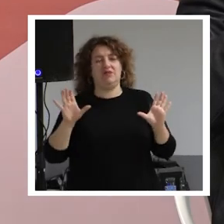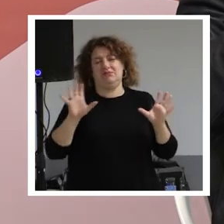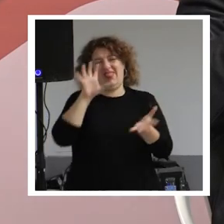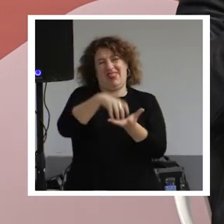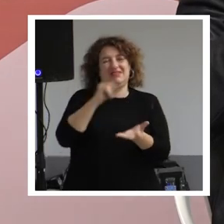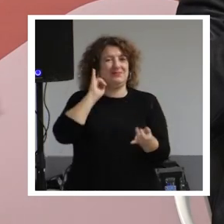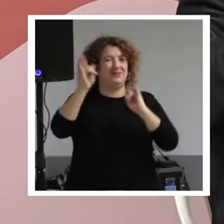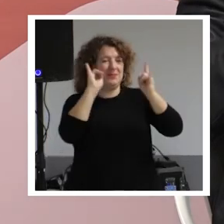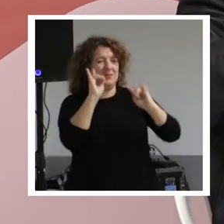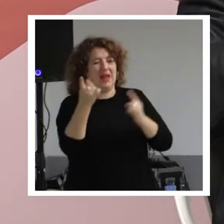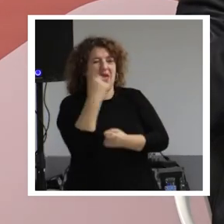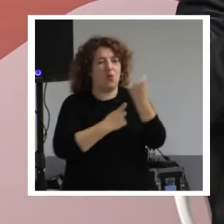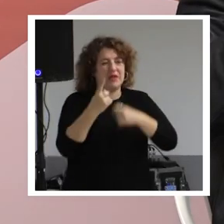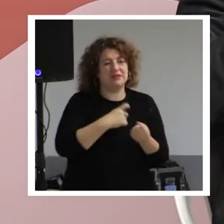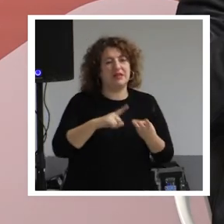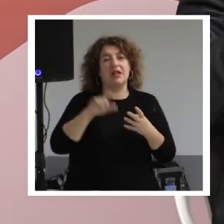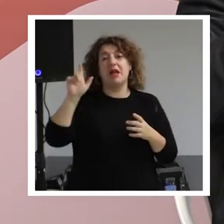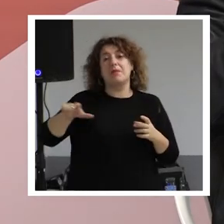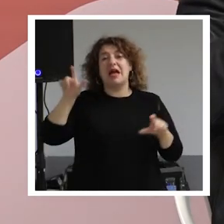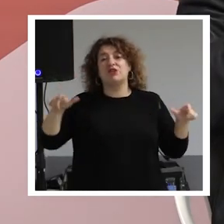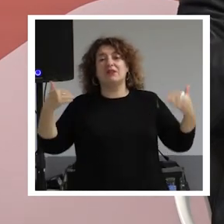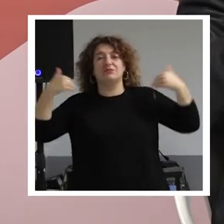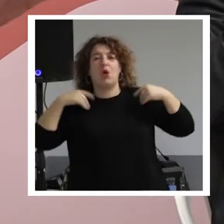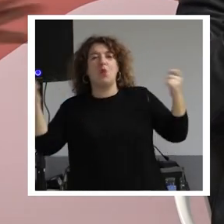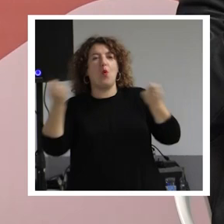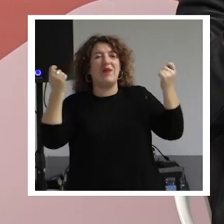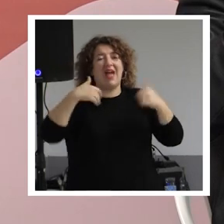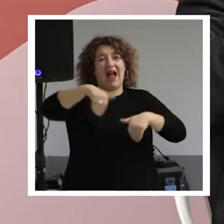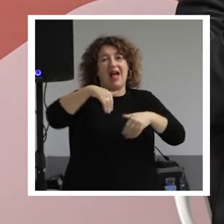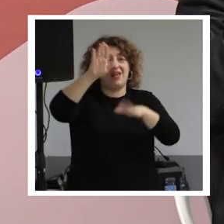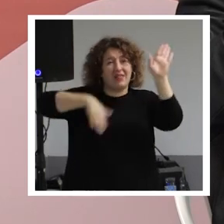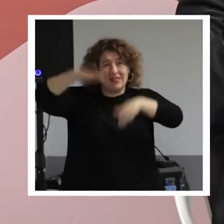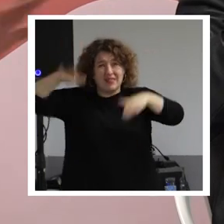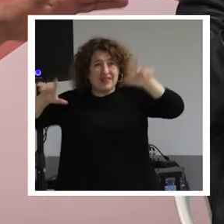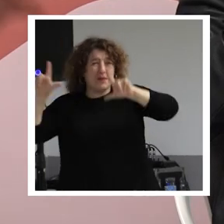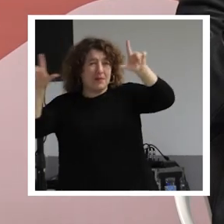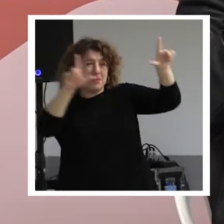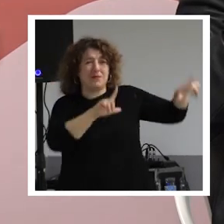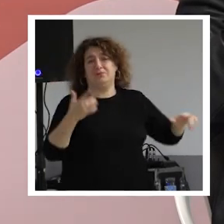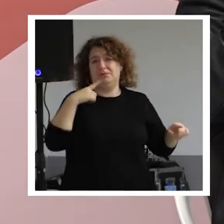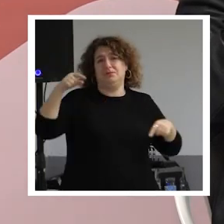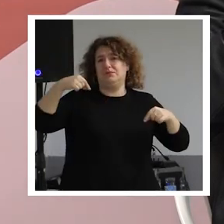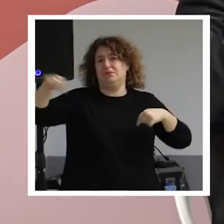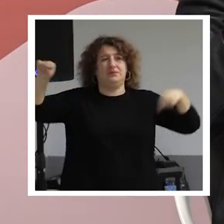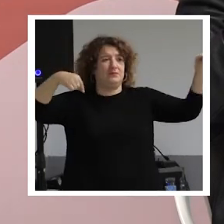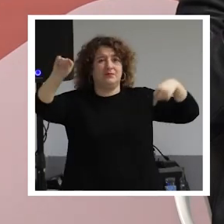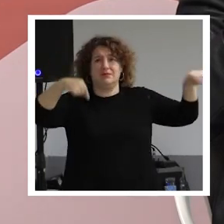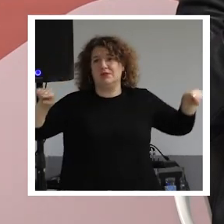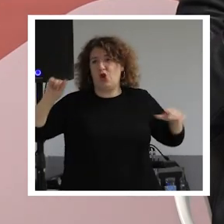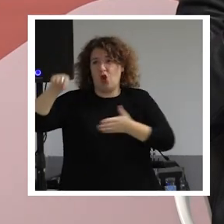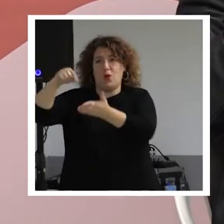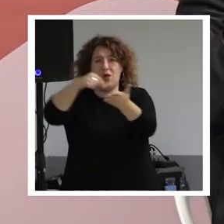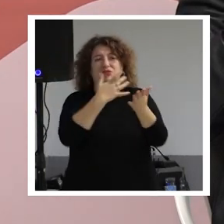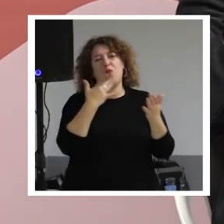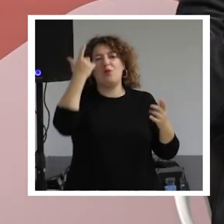contrata de la publicidad la campaña es el se contrata el call center para hacer encuestas se contratan